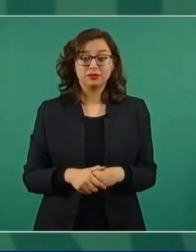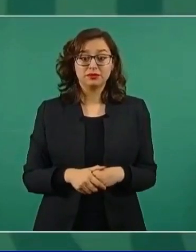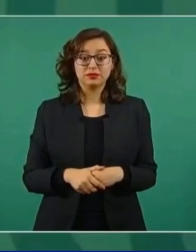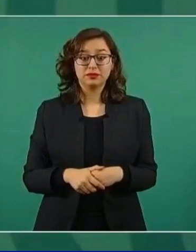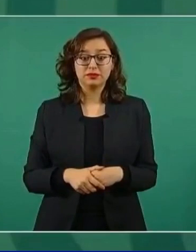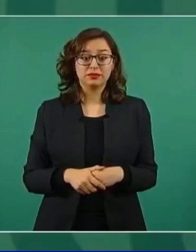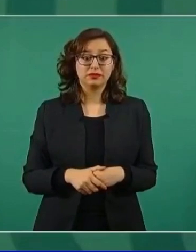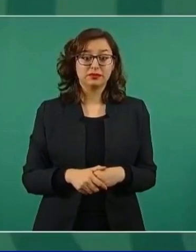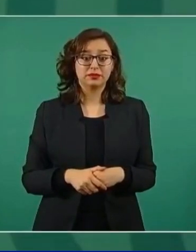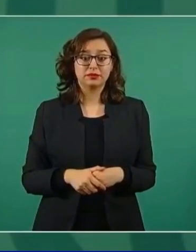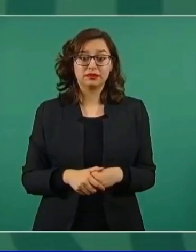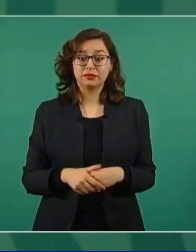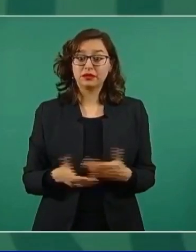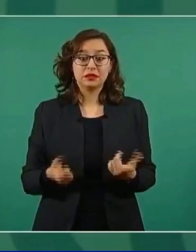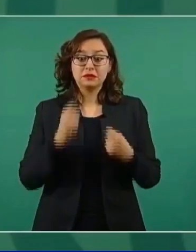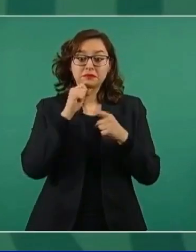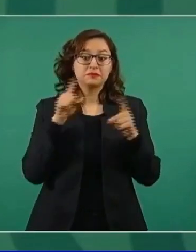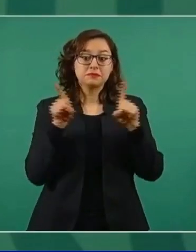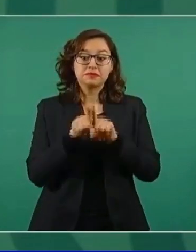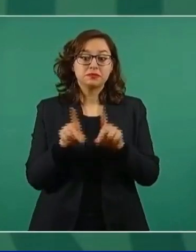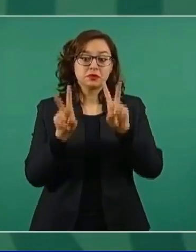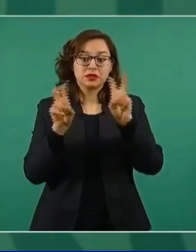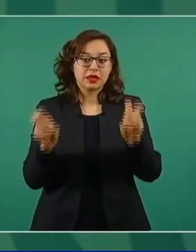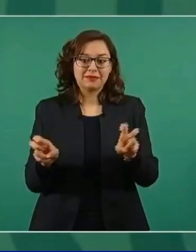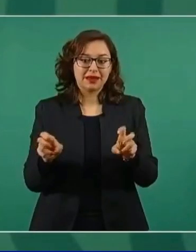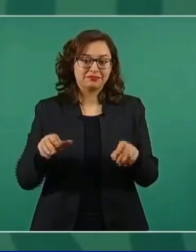sobre la marihuana.